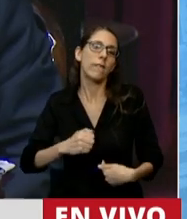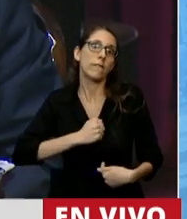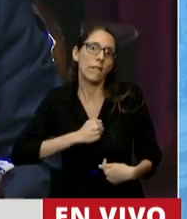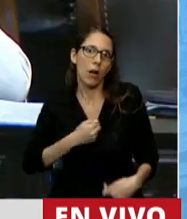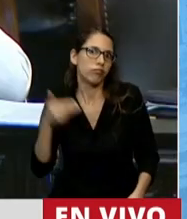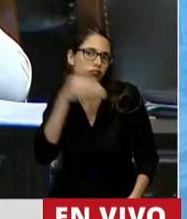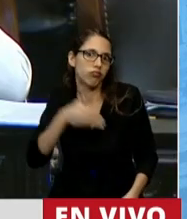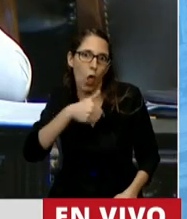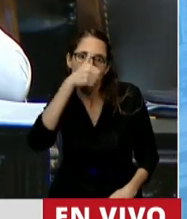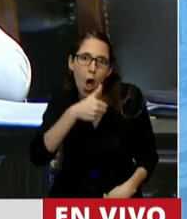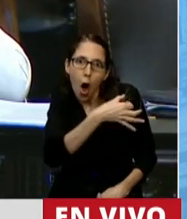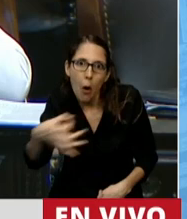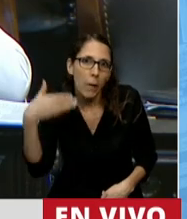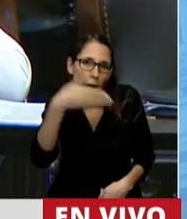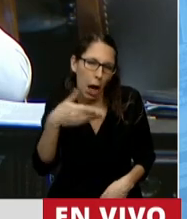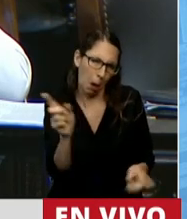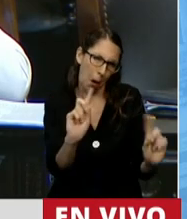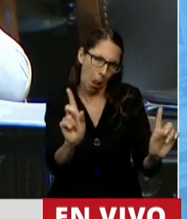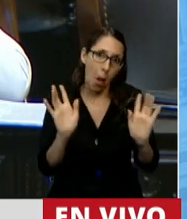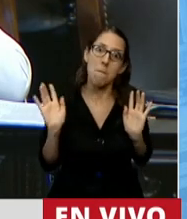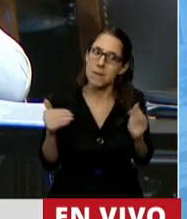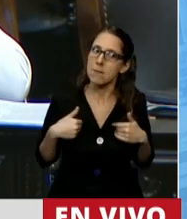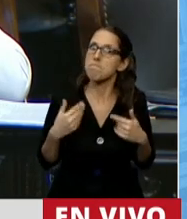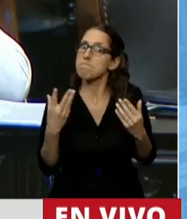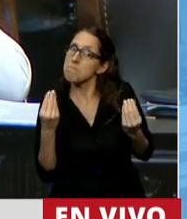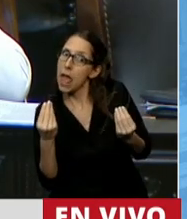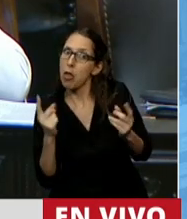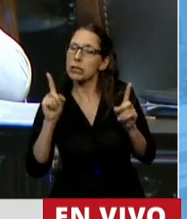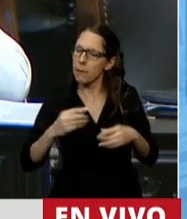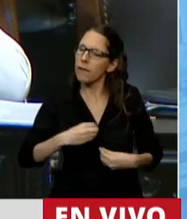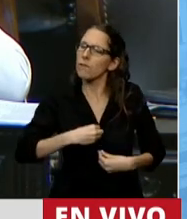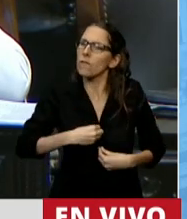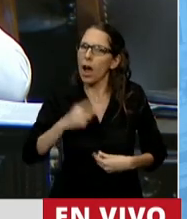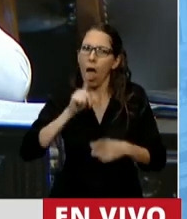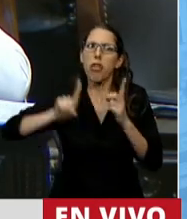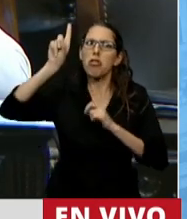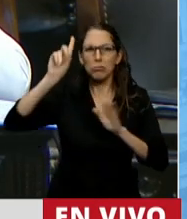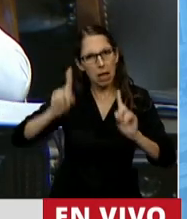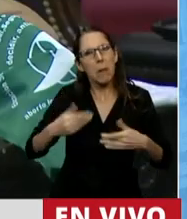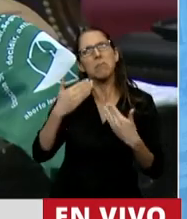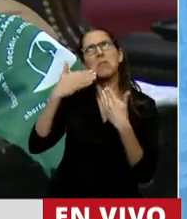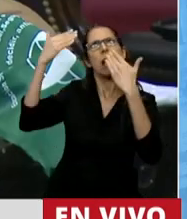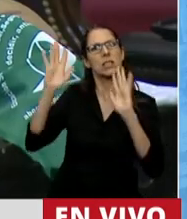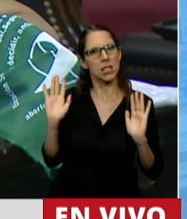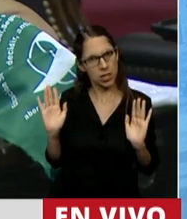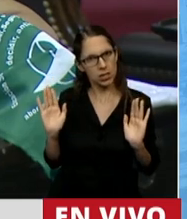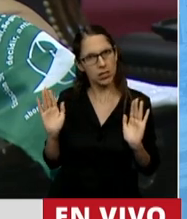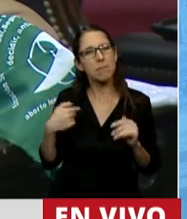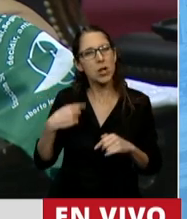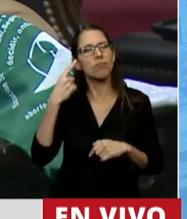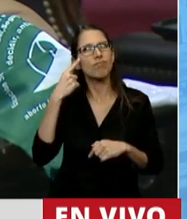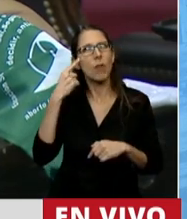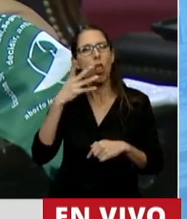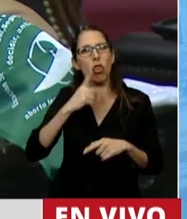los domingos a la iglesia, pero tengo fe en Dios y tengo temor de Dios y tengo agradecimiento a Dios. Pero yo creo en un Dios